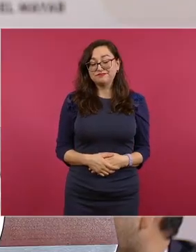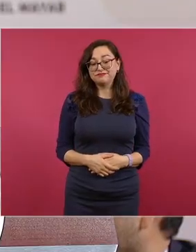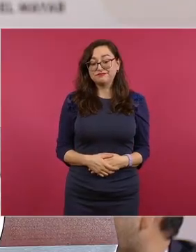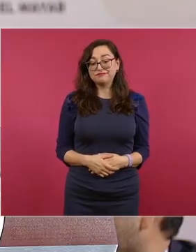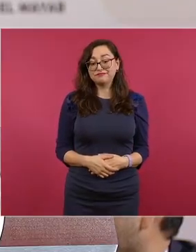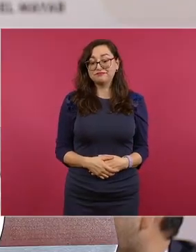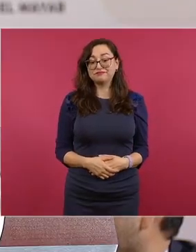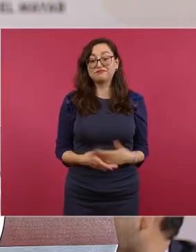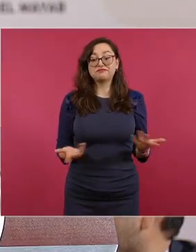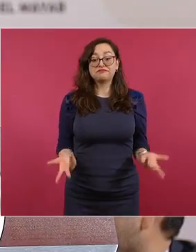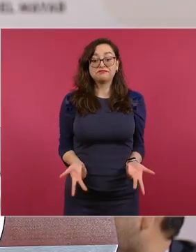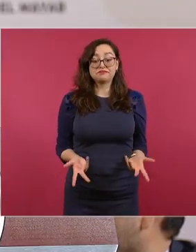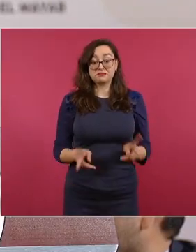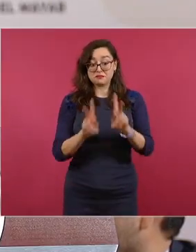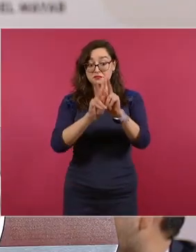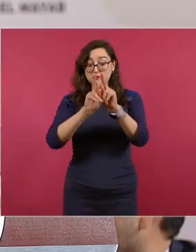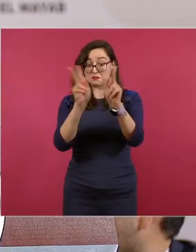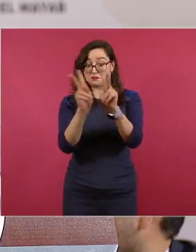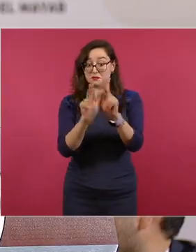que la paz